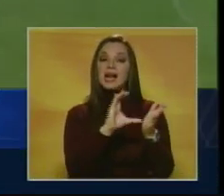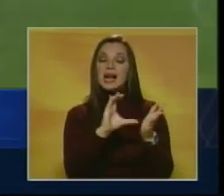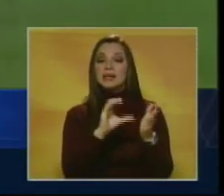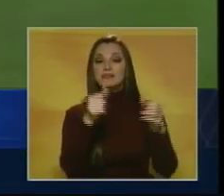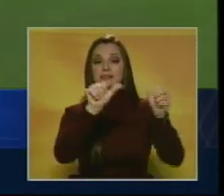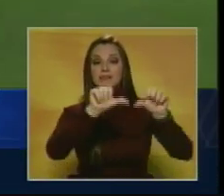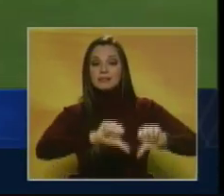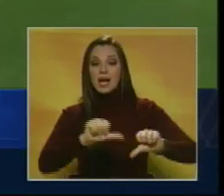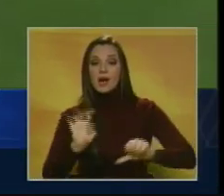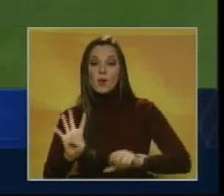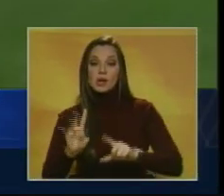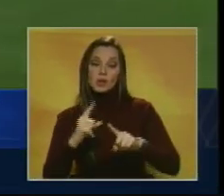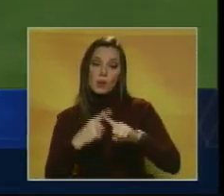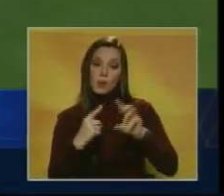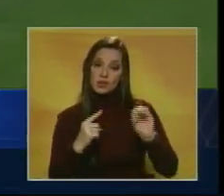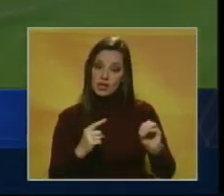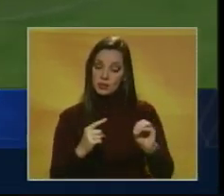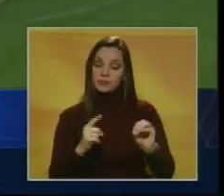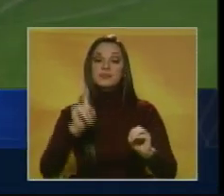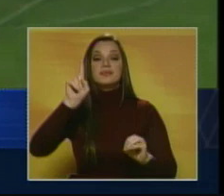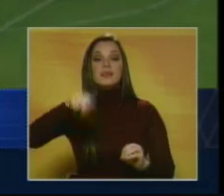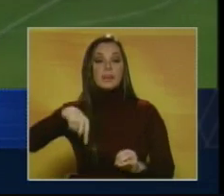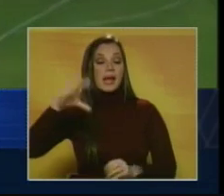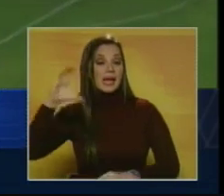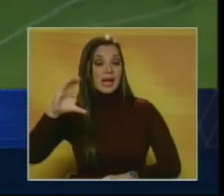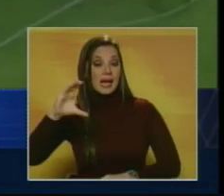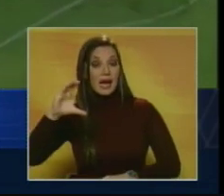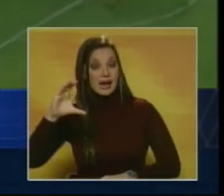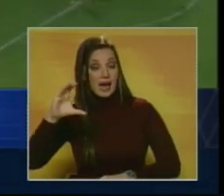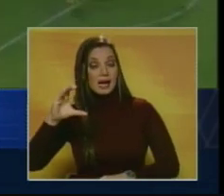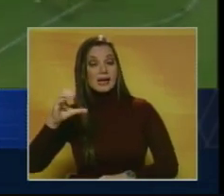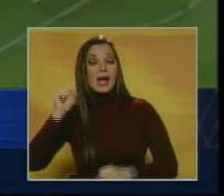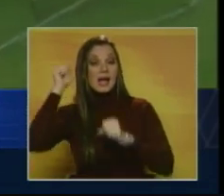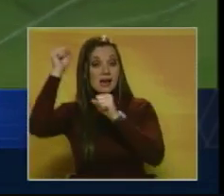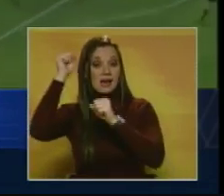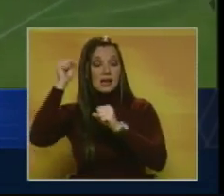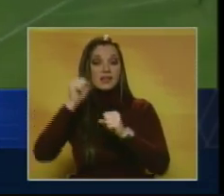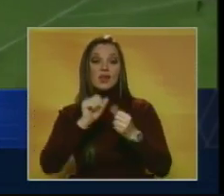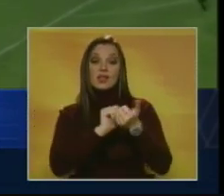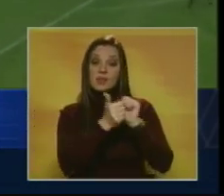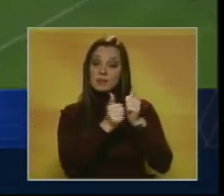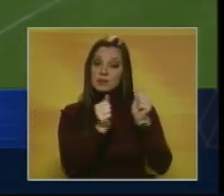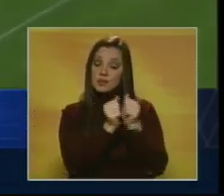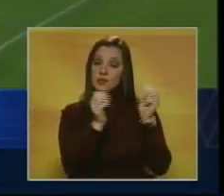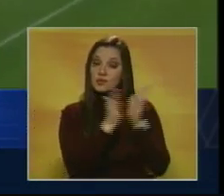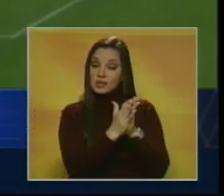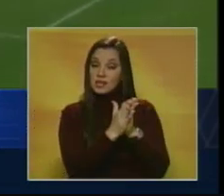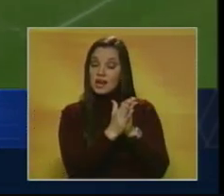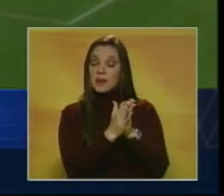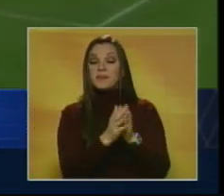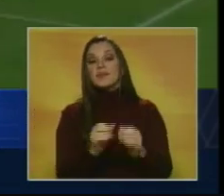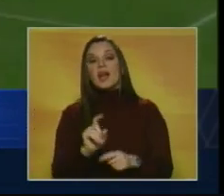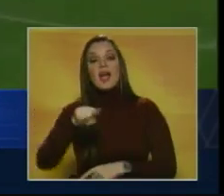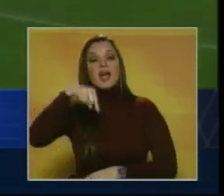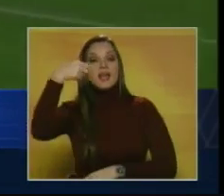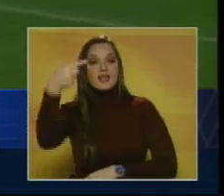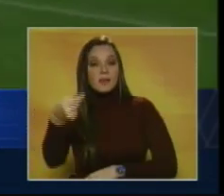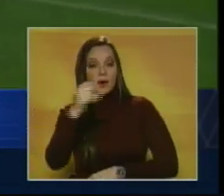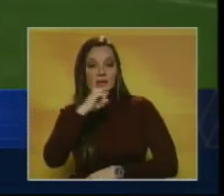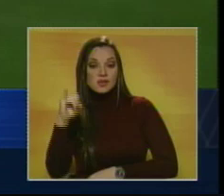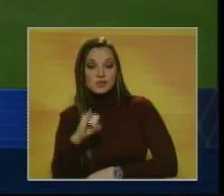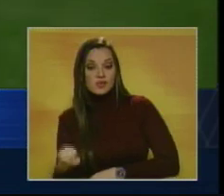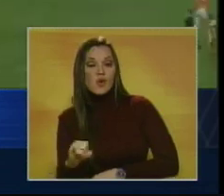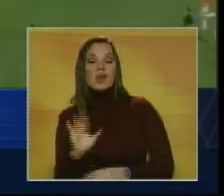Mineros a Petare por el mismo marcador. Además, Caracas Fútbol Club derrotó a Deportivo Anzoátegui 2-1, Tucanes a Trujillanos 2-0 y Zulia